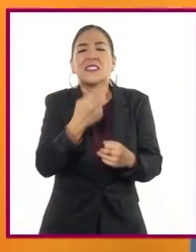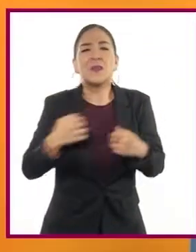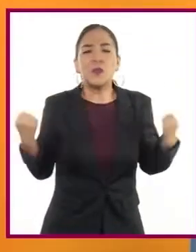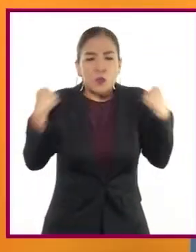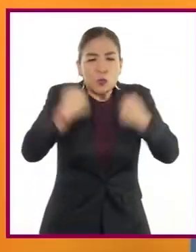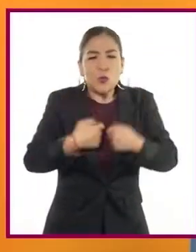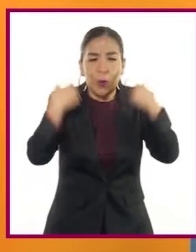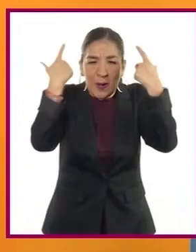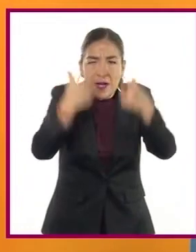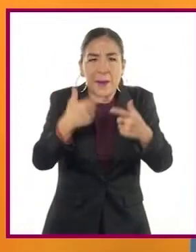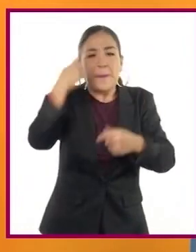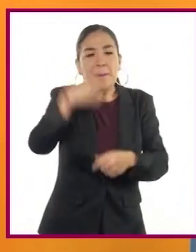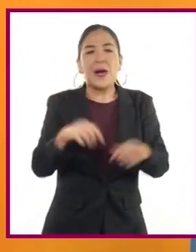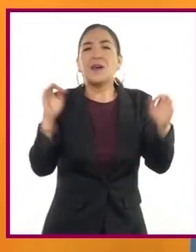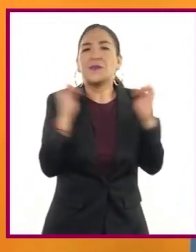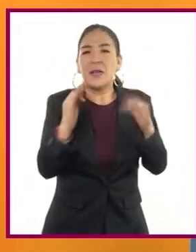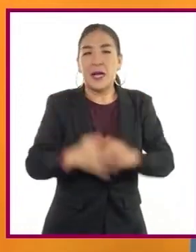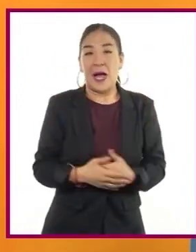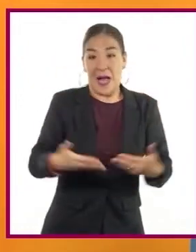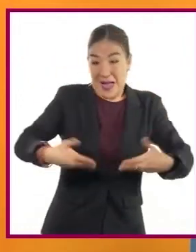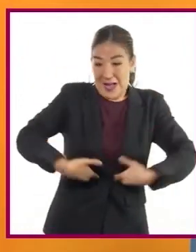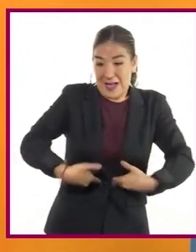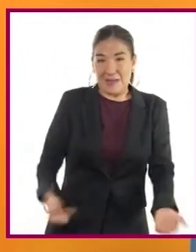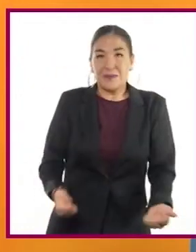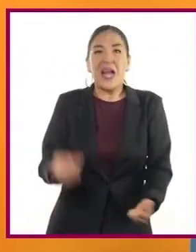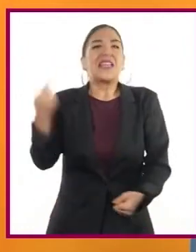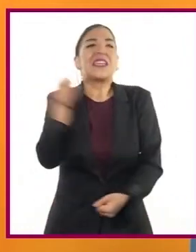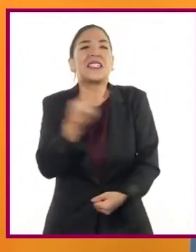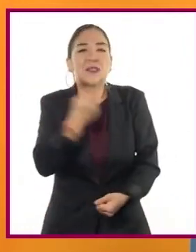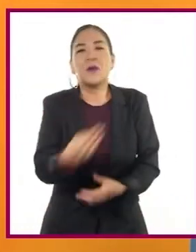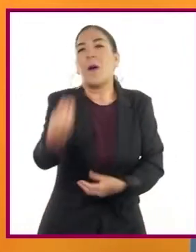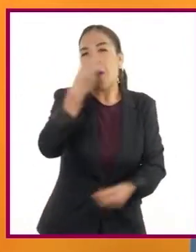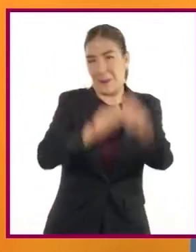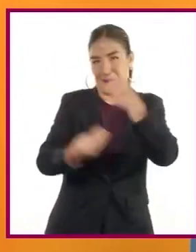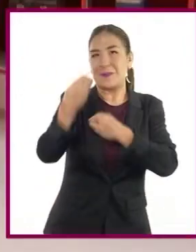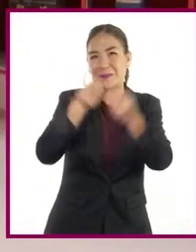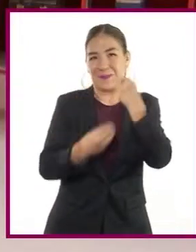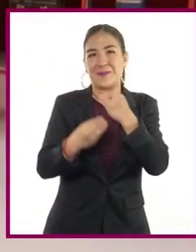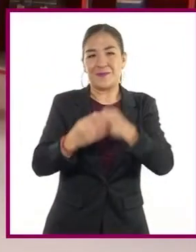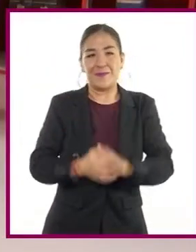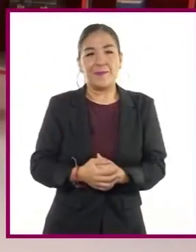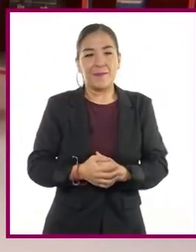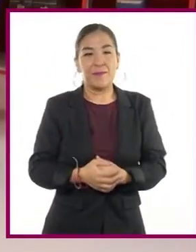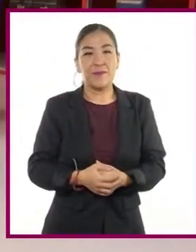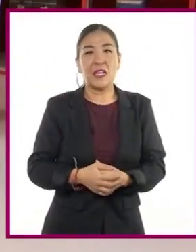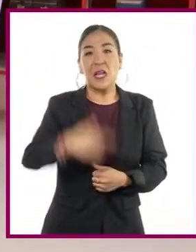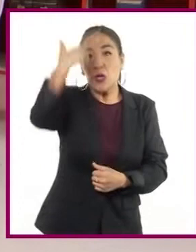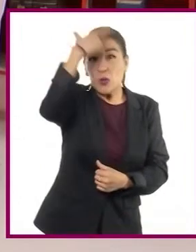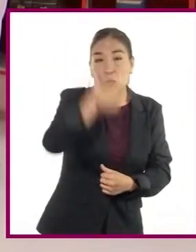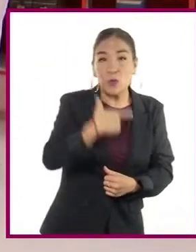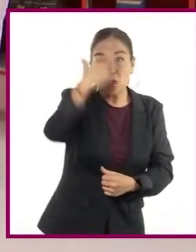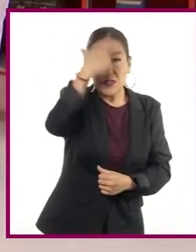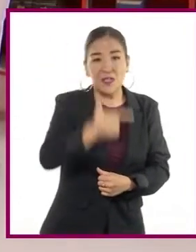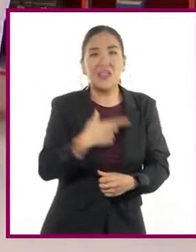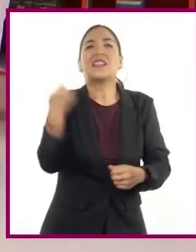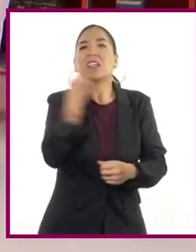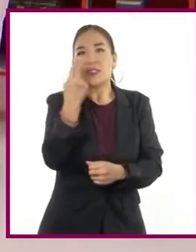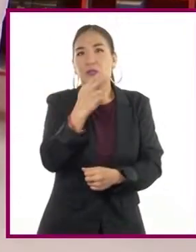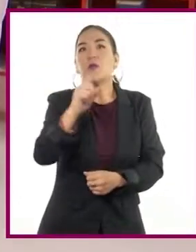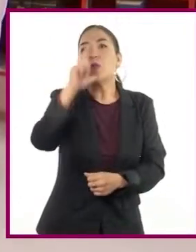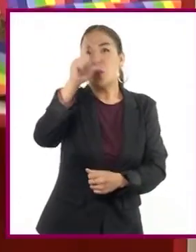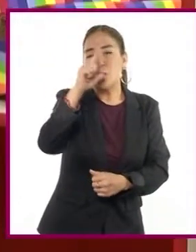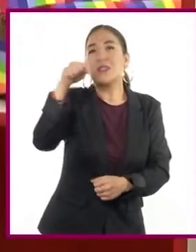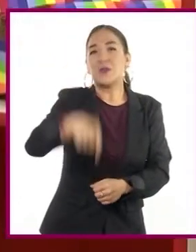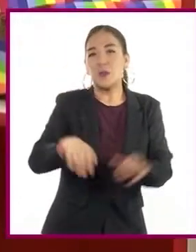suéter para abrigarme. Tengo hambre y necesito alimentarme. Por las noches necesito luz en mi